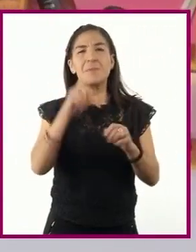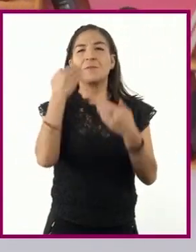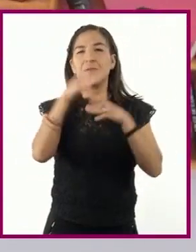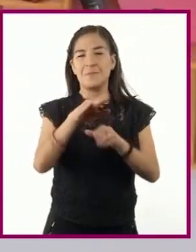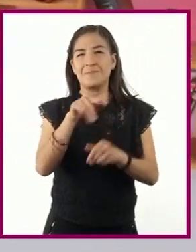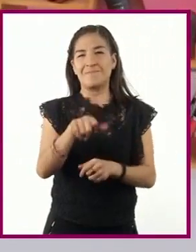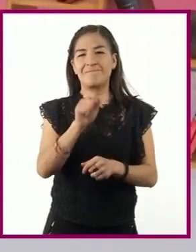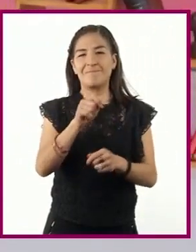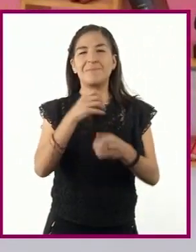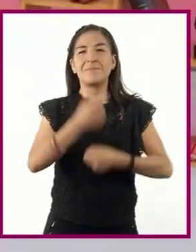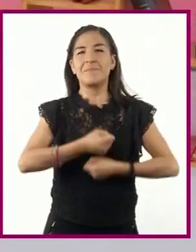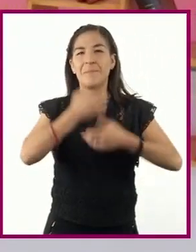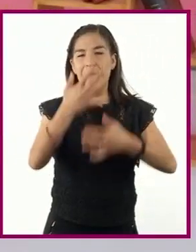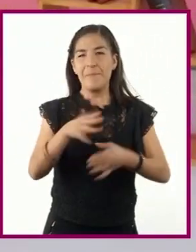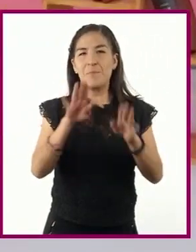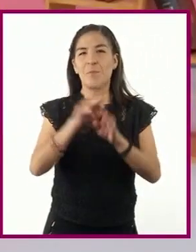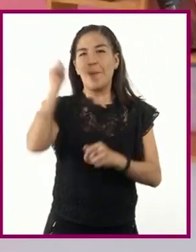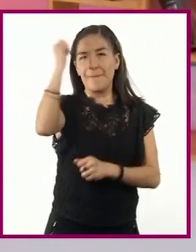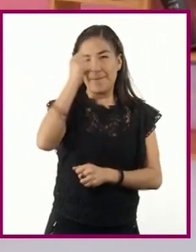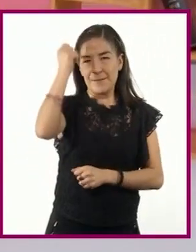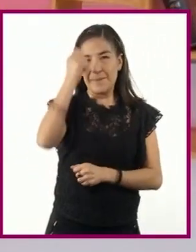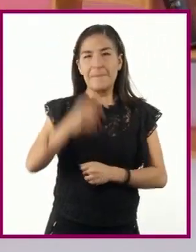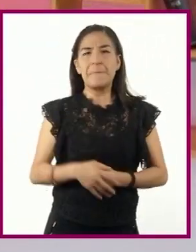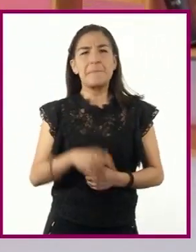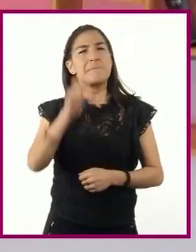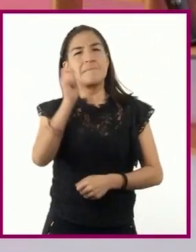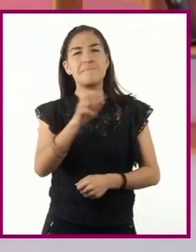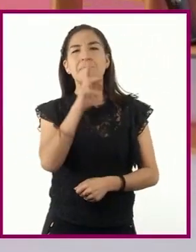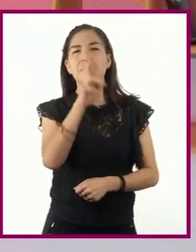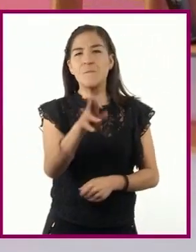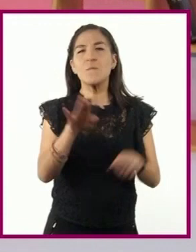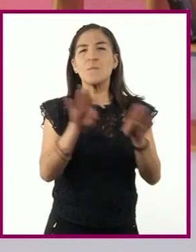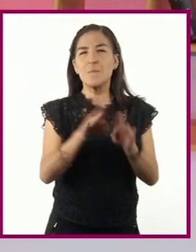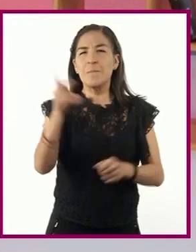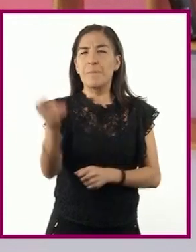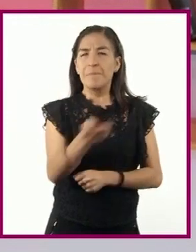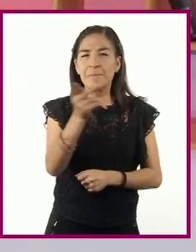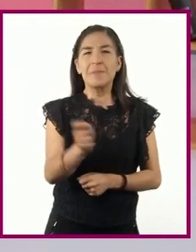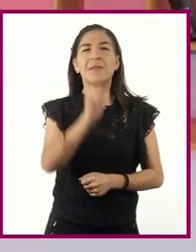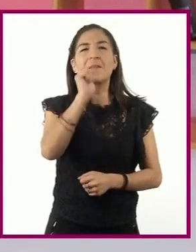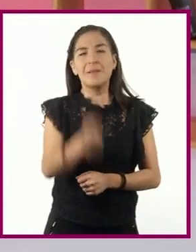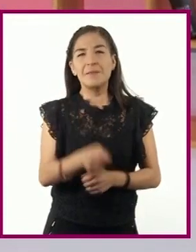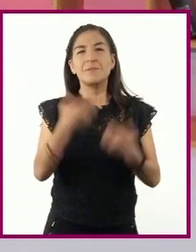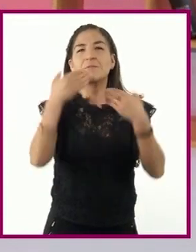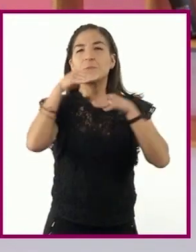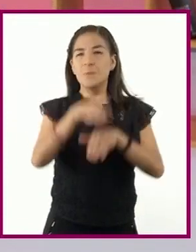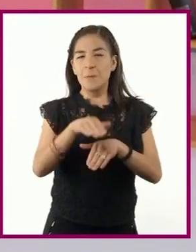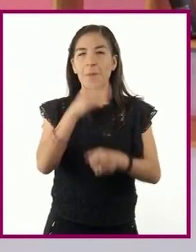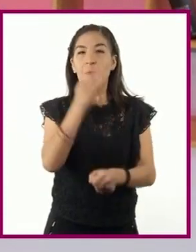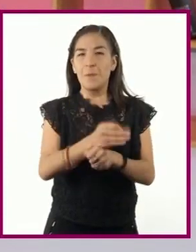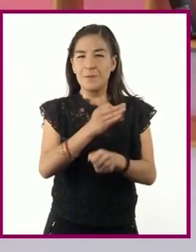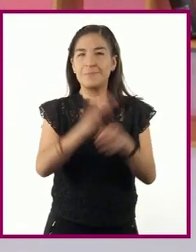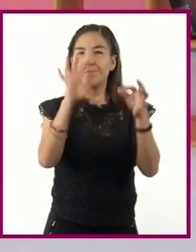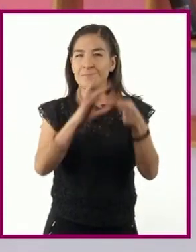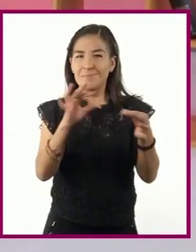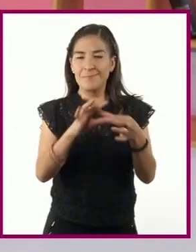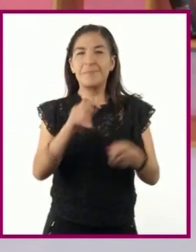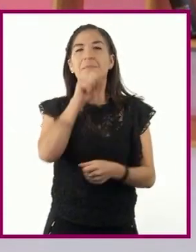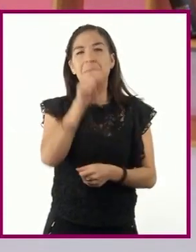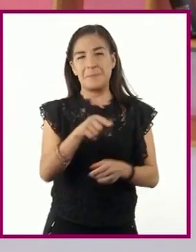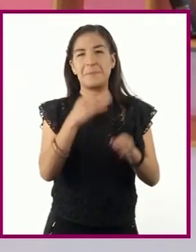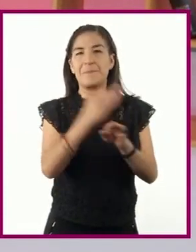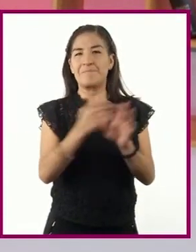literatura y teoría literaria, y quien respondió a ciertos cuestionamientos que trataremos y los cuales